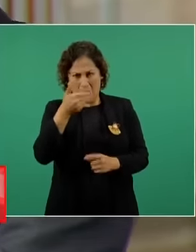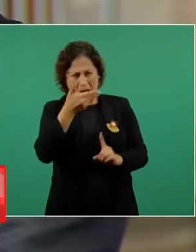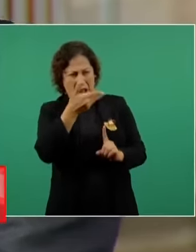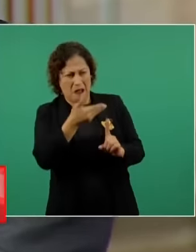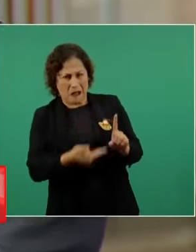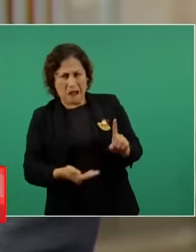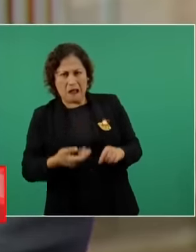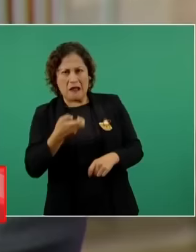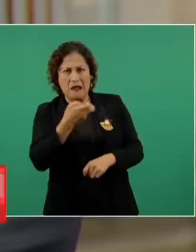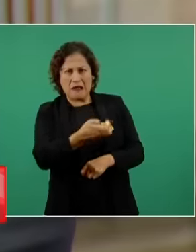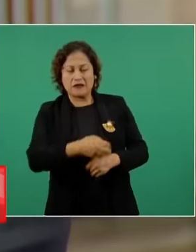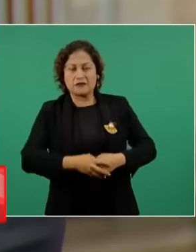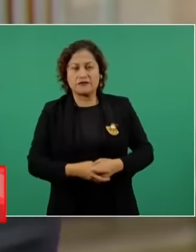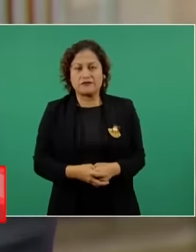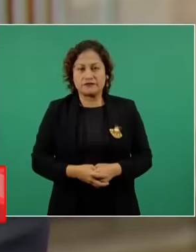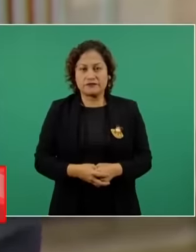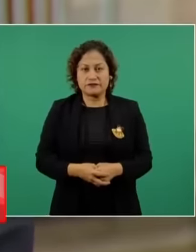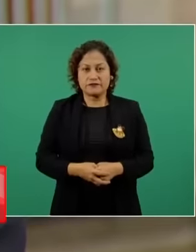imprudentísimo